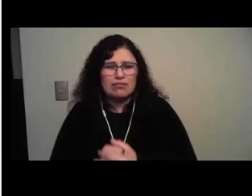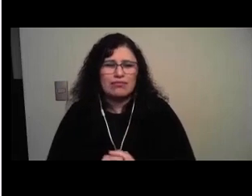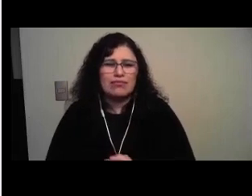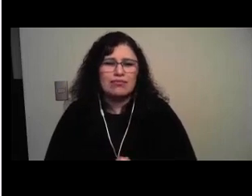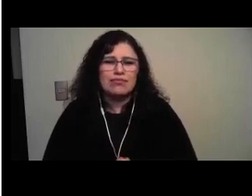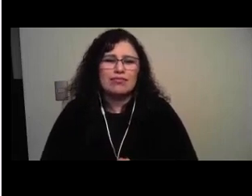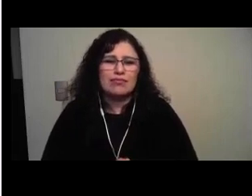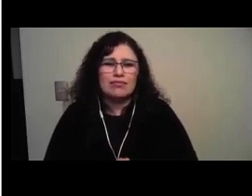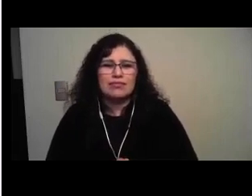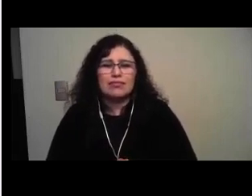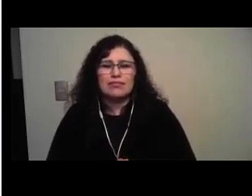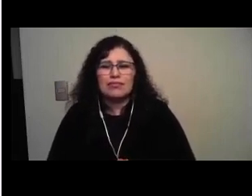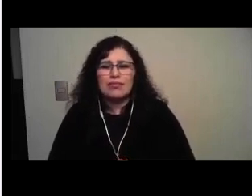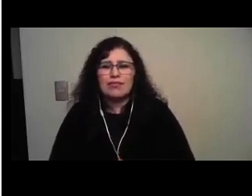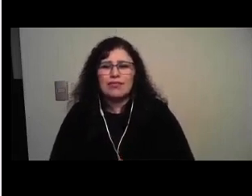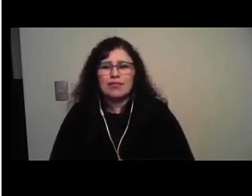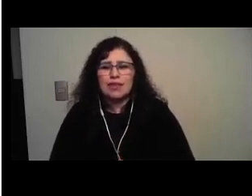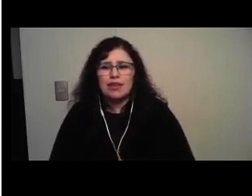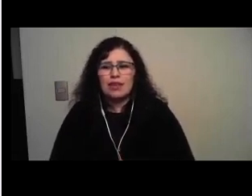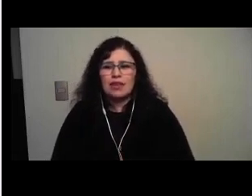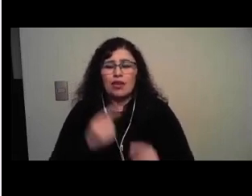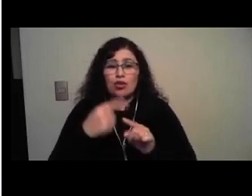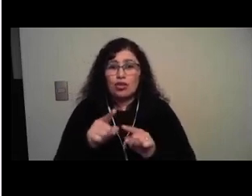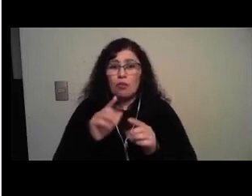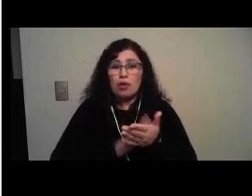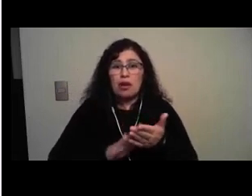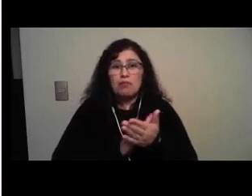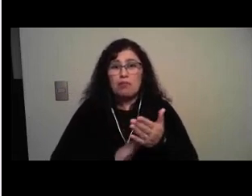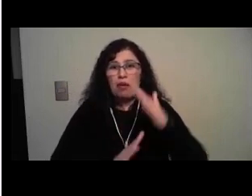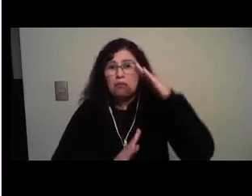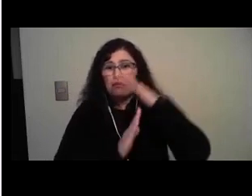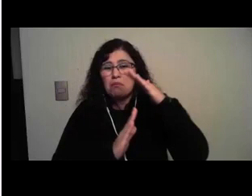Y vienen unos apartados sobre pausa activa y ejercicio,